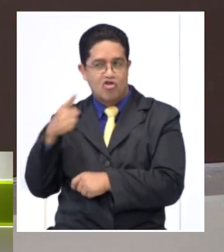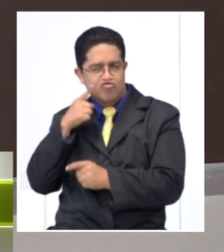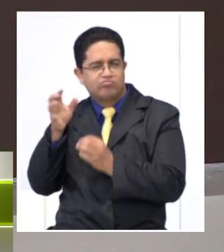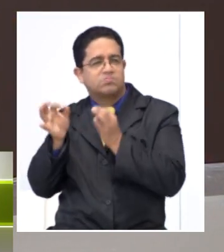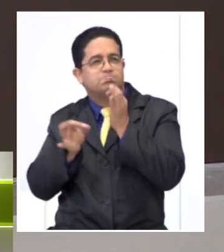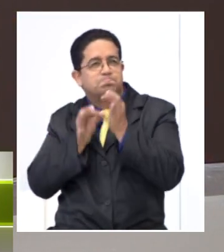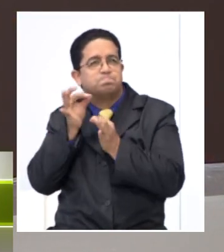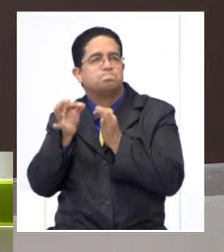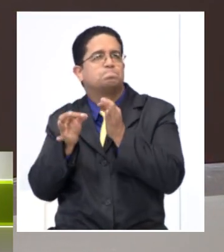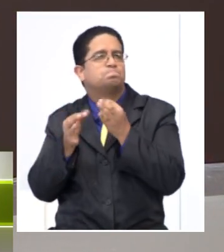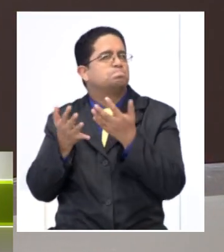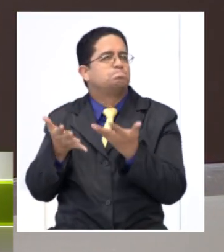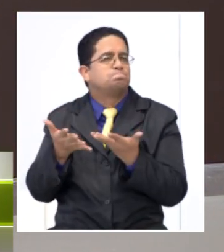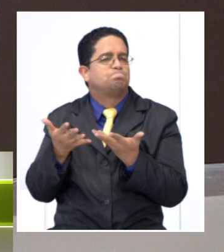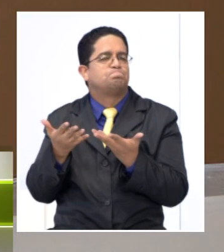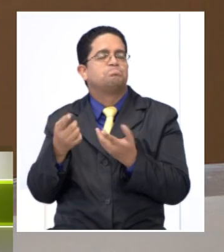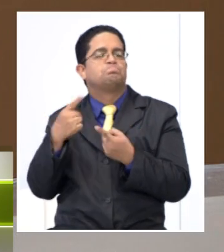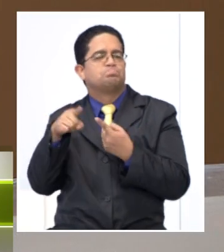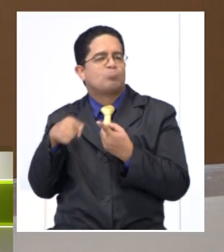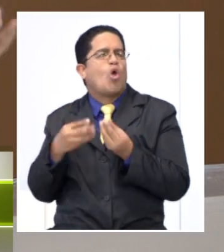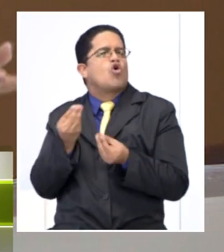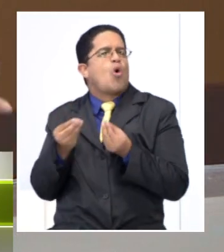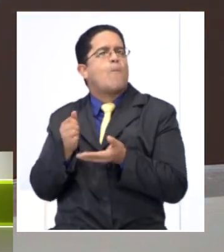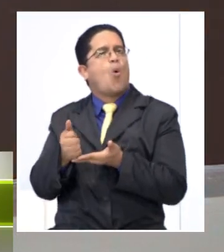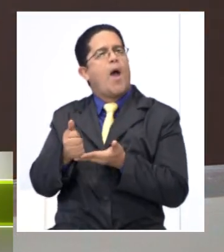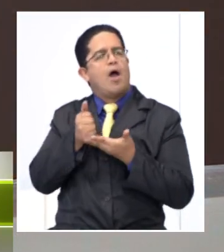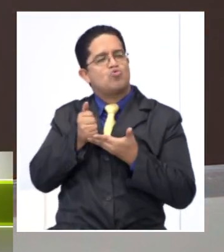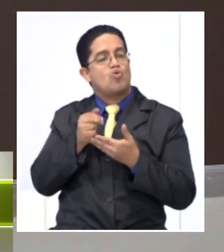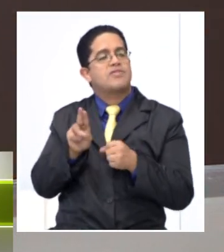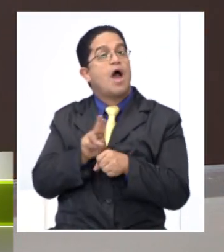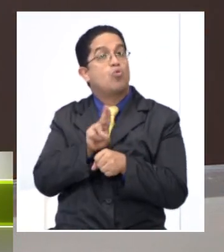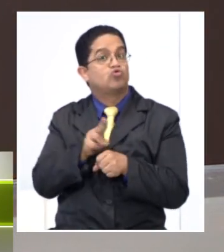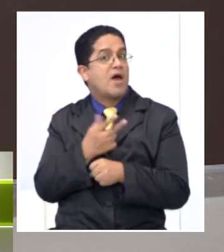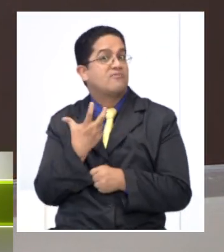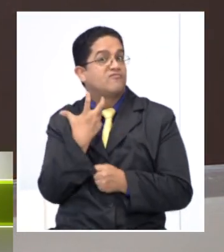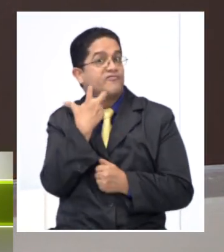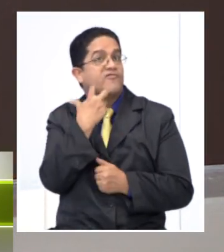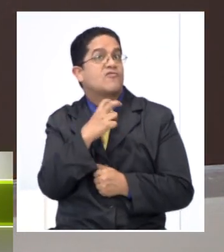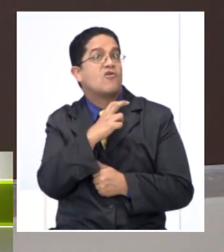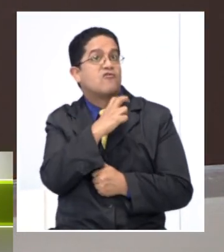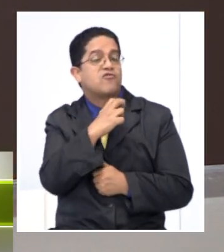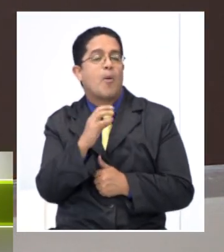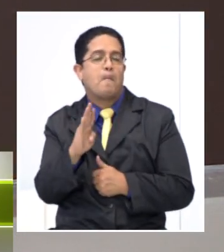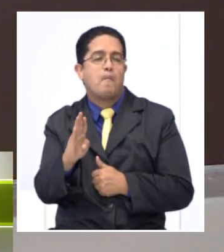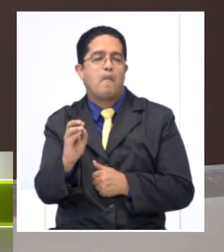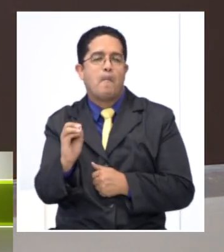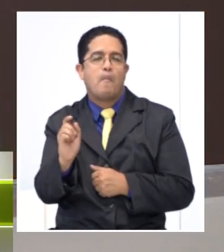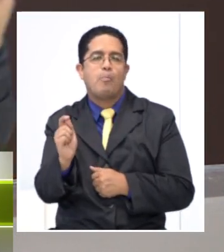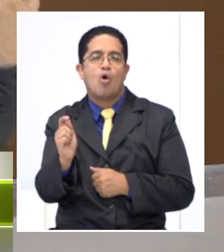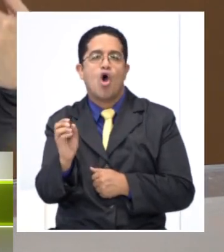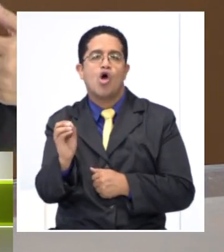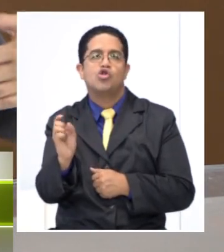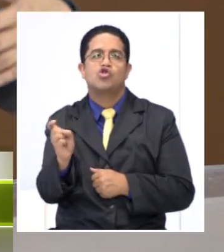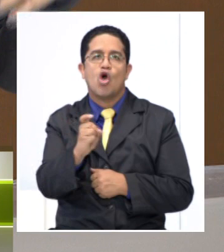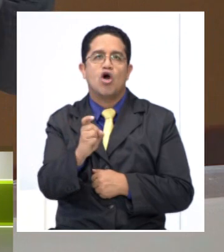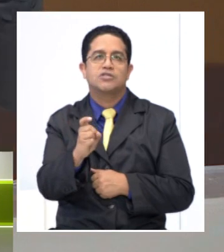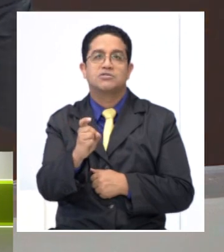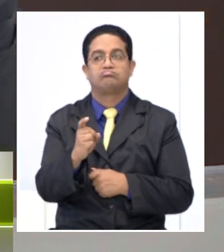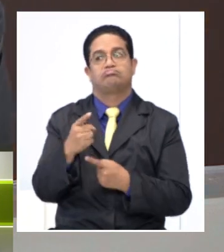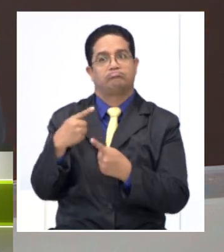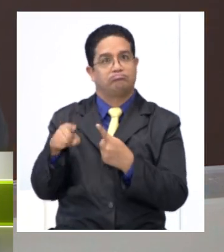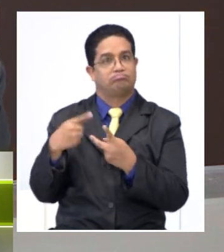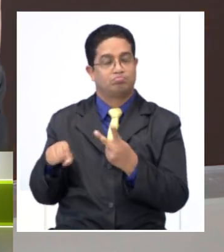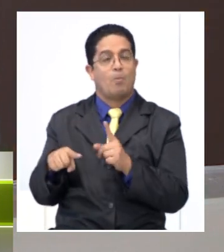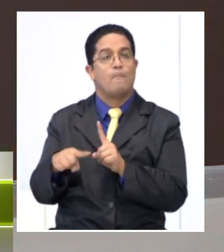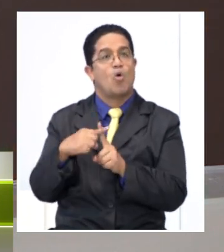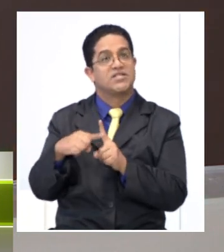estará dando un paseo por los beneficios y utilización en la medicina estética sobre la toxina botulínica, porque tiene muchos beneficios